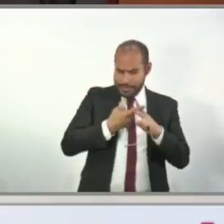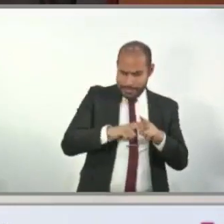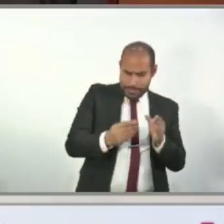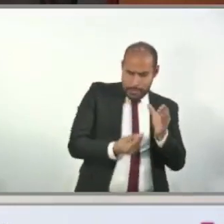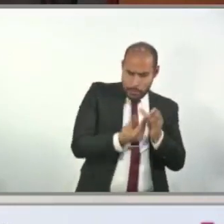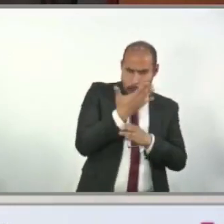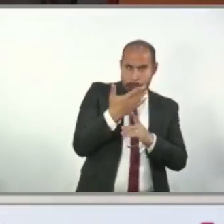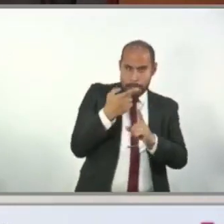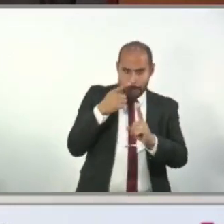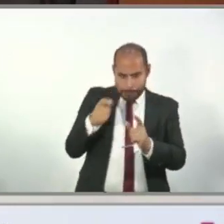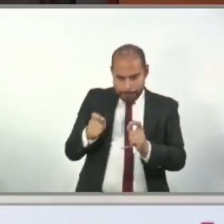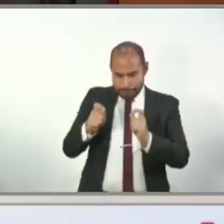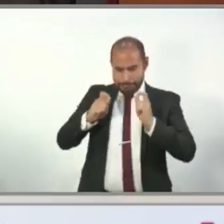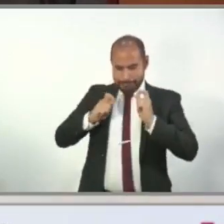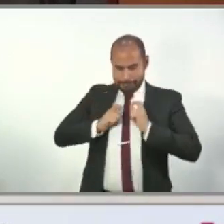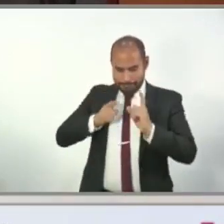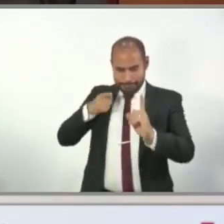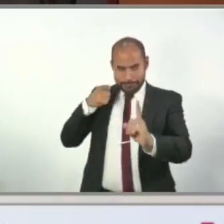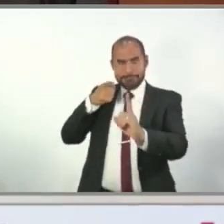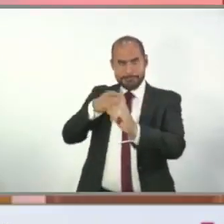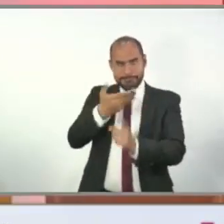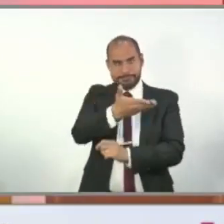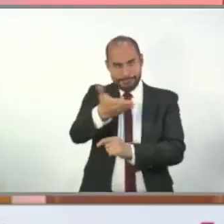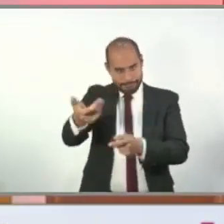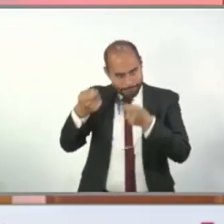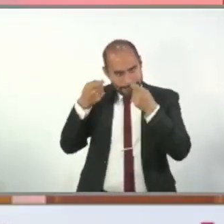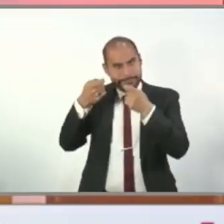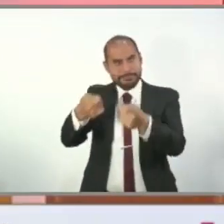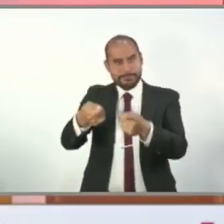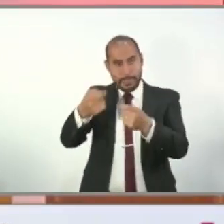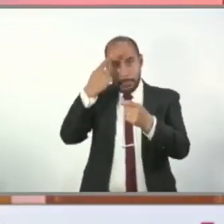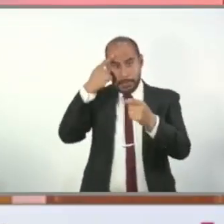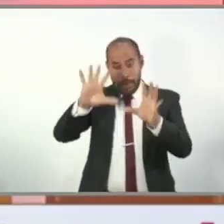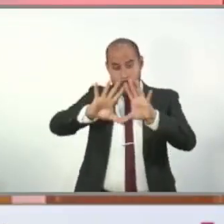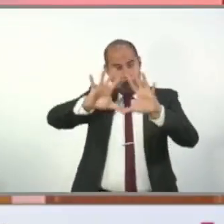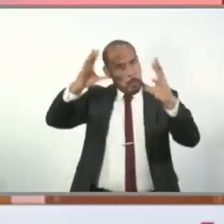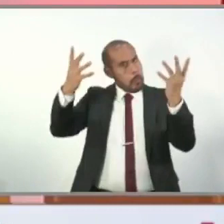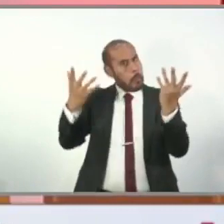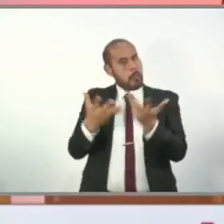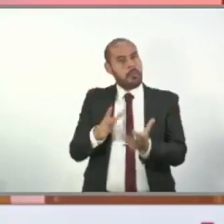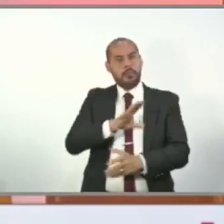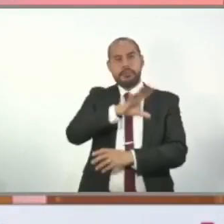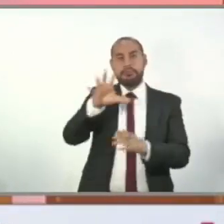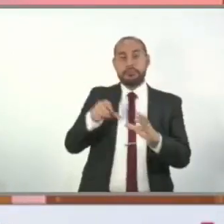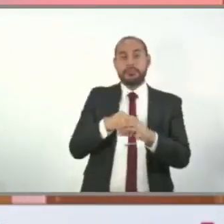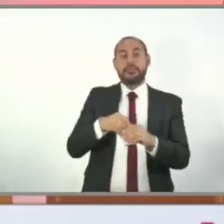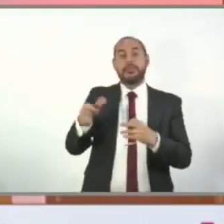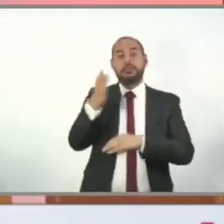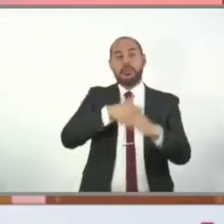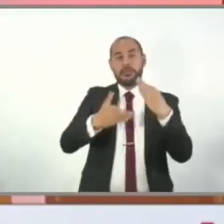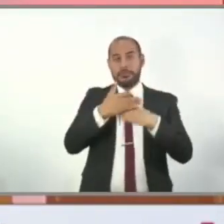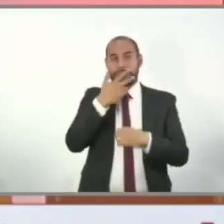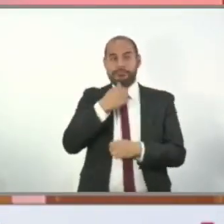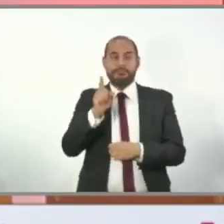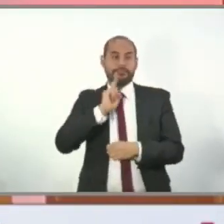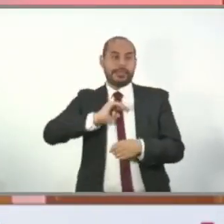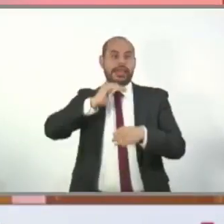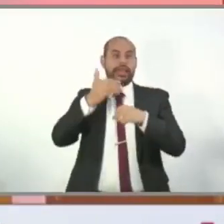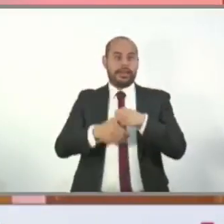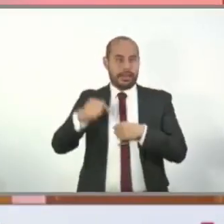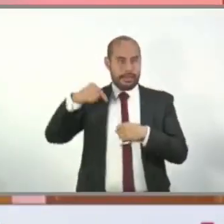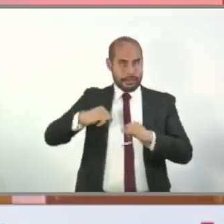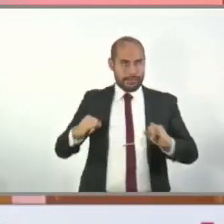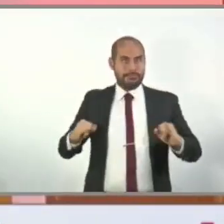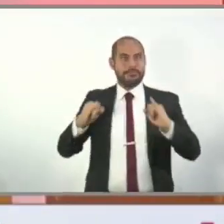nueva misión que tienen ustedes y con el mundo entero. Todas y todos quienes egresan de una